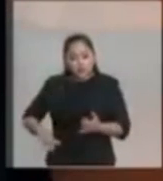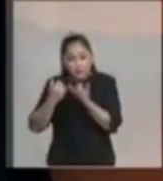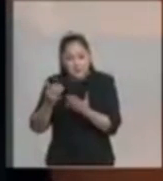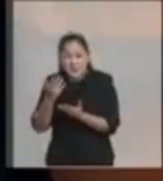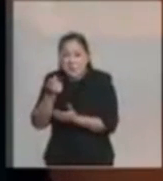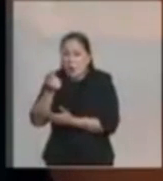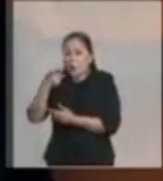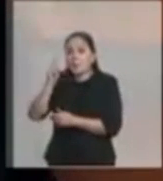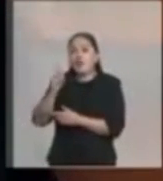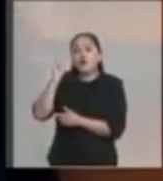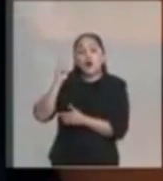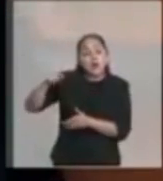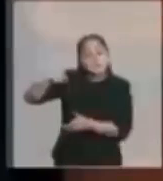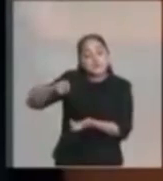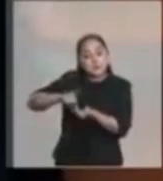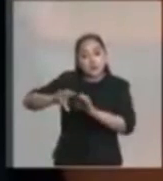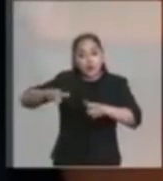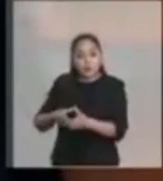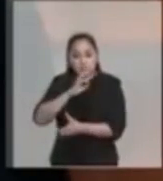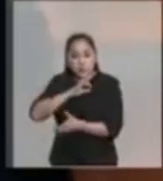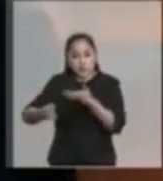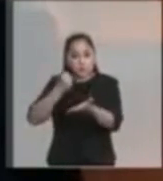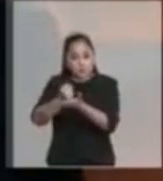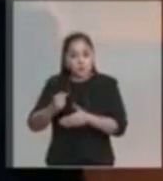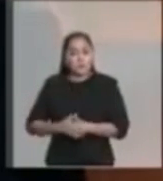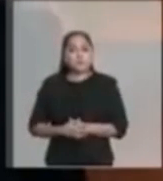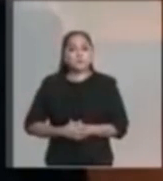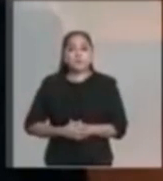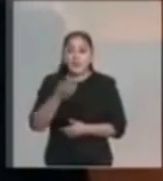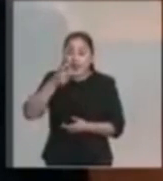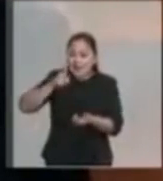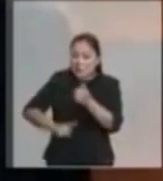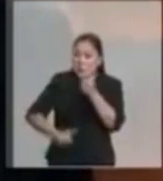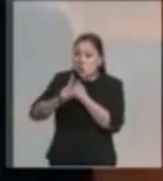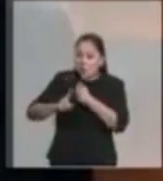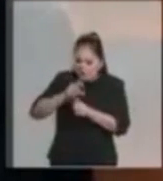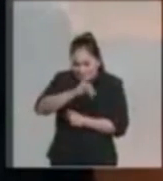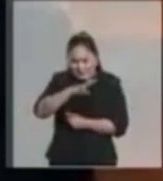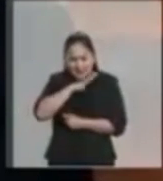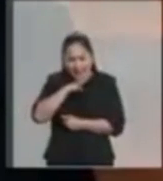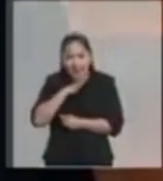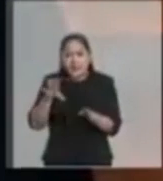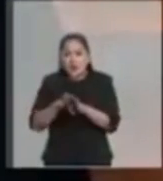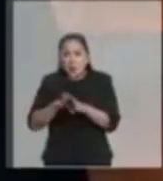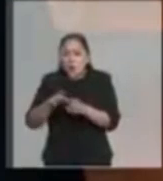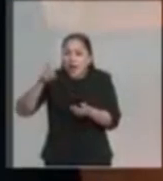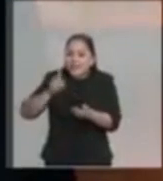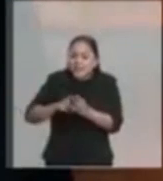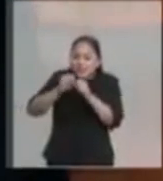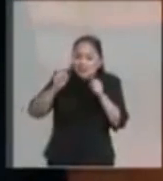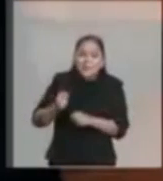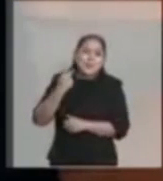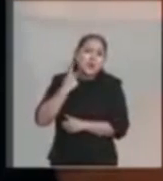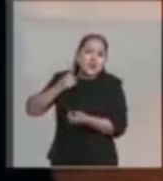lo aprueben. Esa es una parte importante. Creo que el mal existe y la raíz podrida del sistema